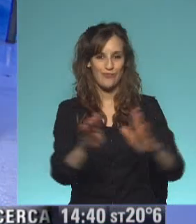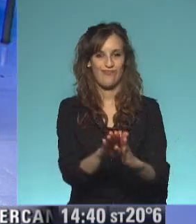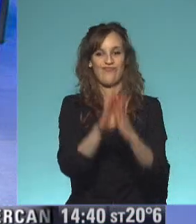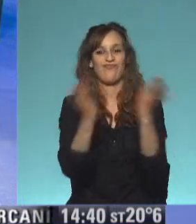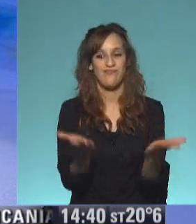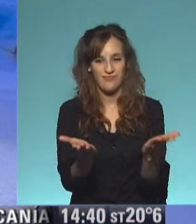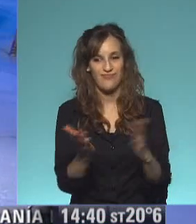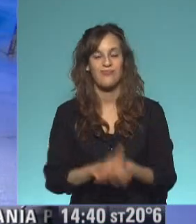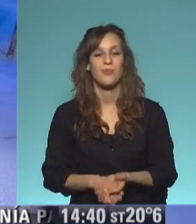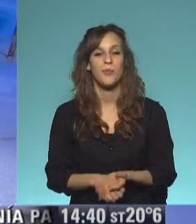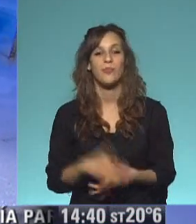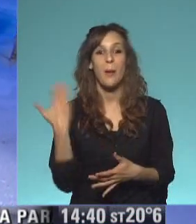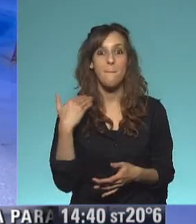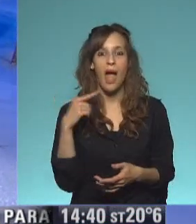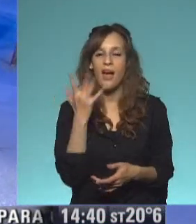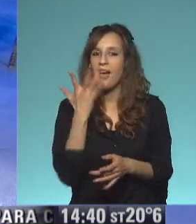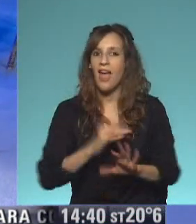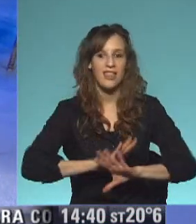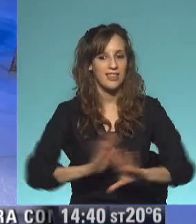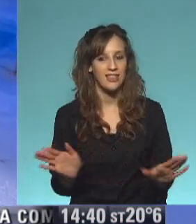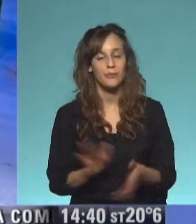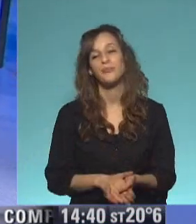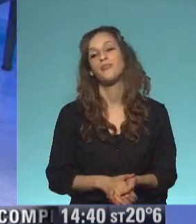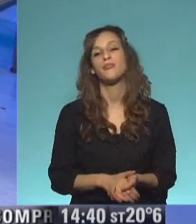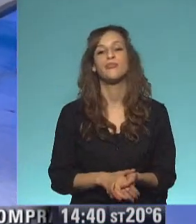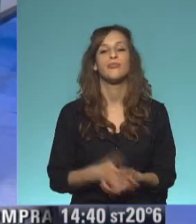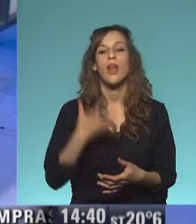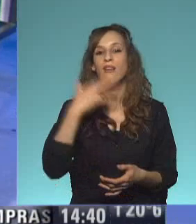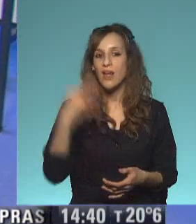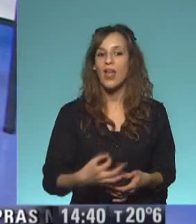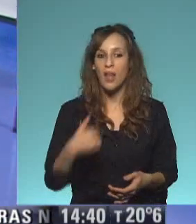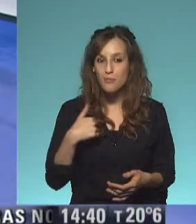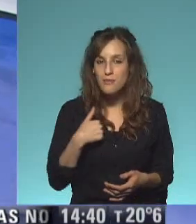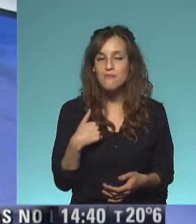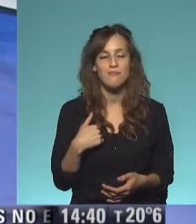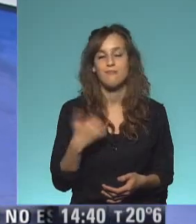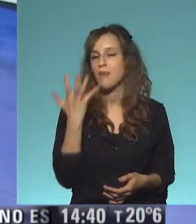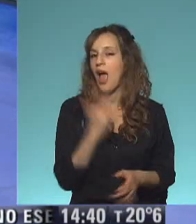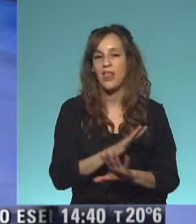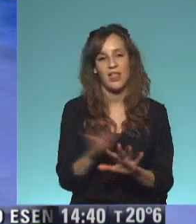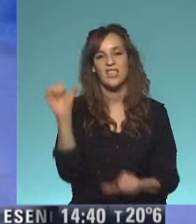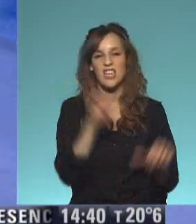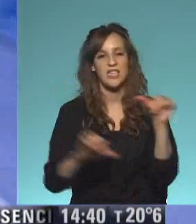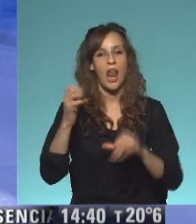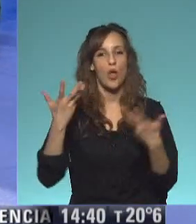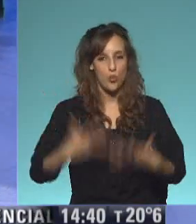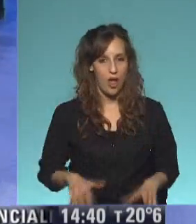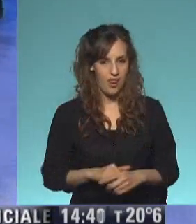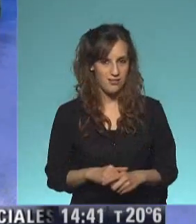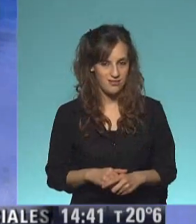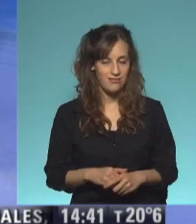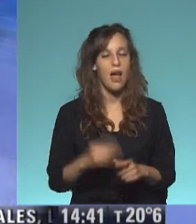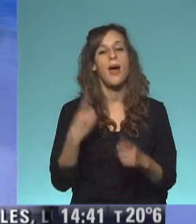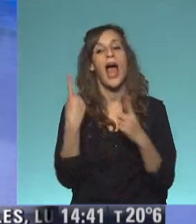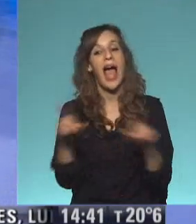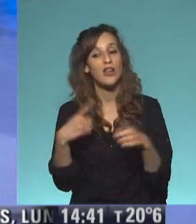momento preferido de Maga, el cancionero. Sí. En realidad mis momentos preferidos son ciencias naturales cuando hacemos enchastre. Es verdad. Y después el cancionero. Y el